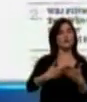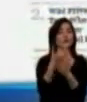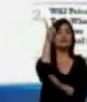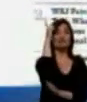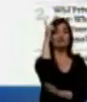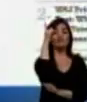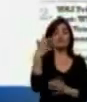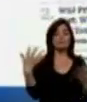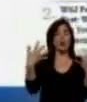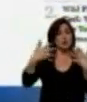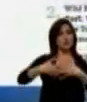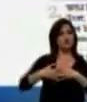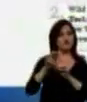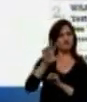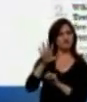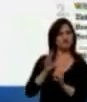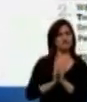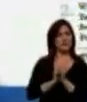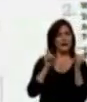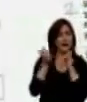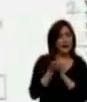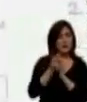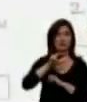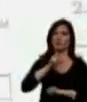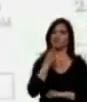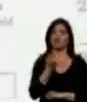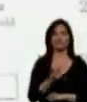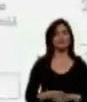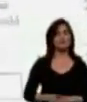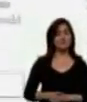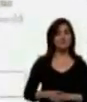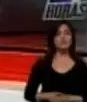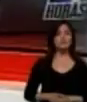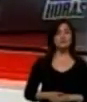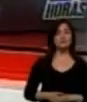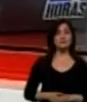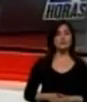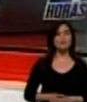un aliado de su predecesor, probablemente no cambiará las cosas.